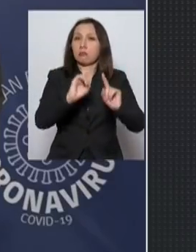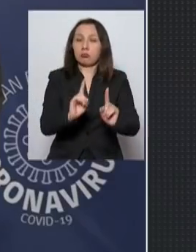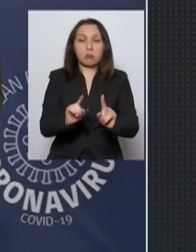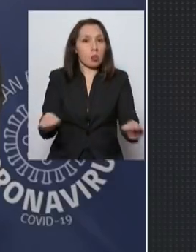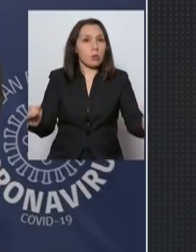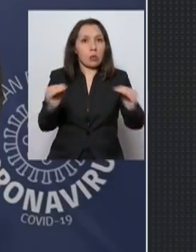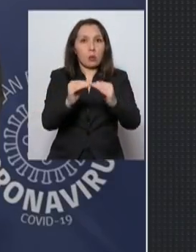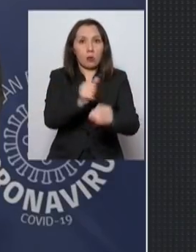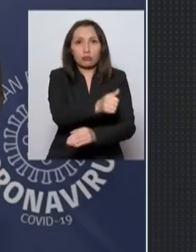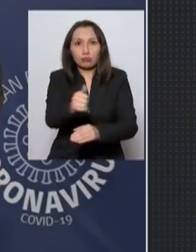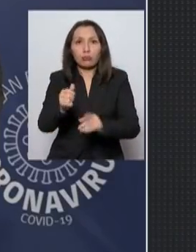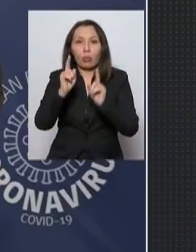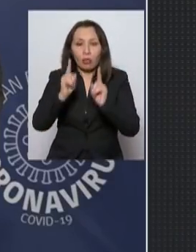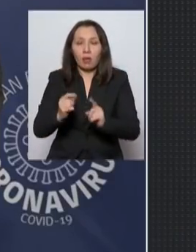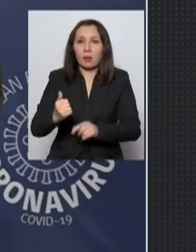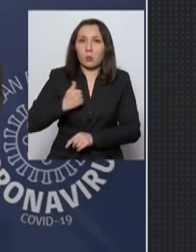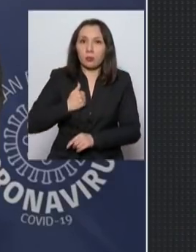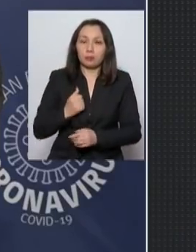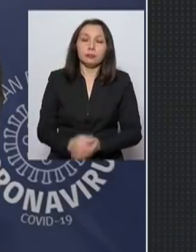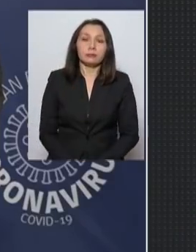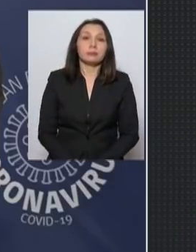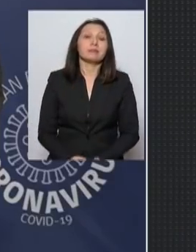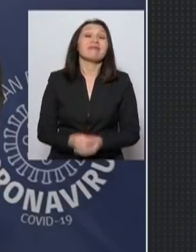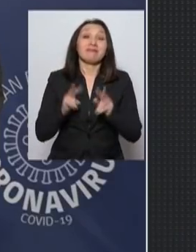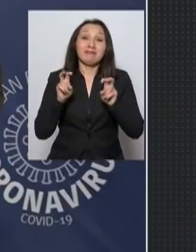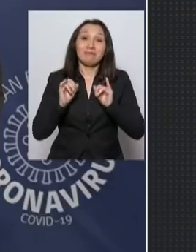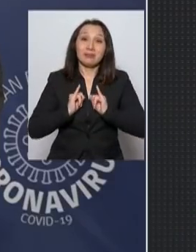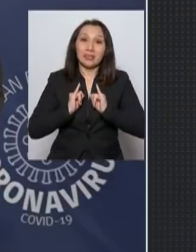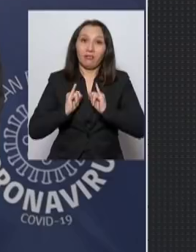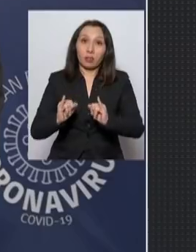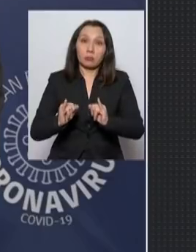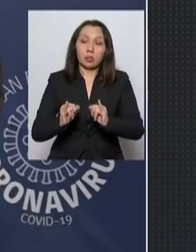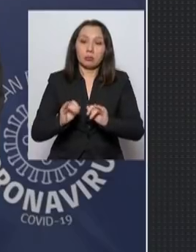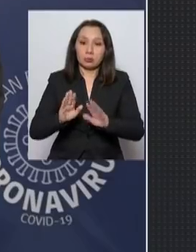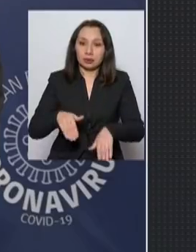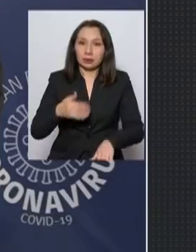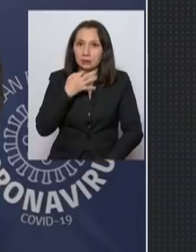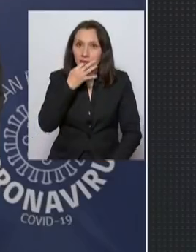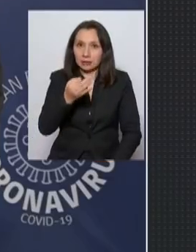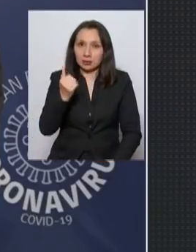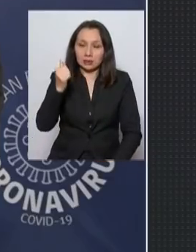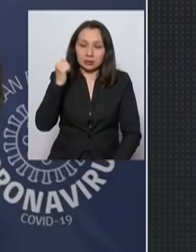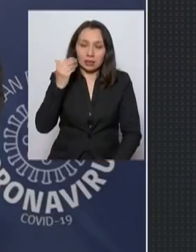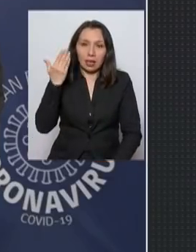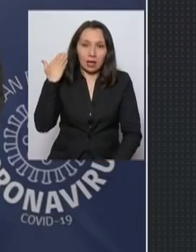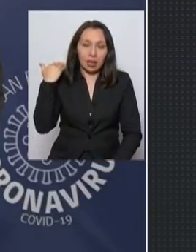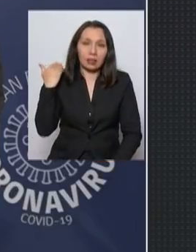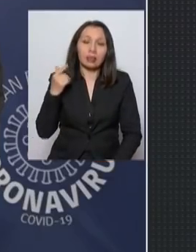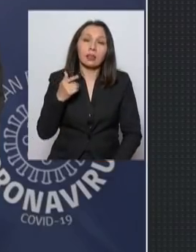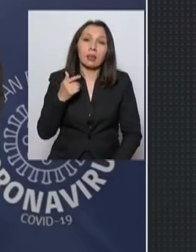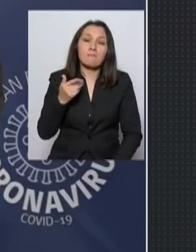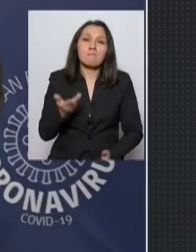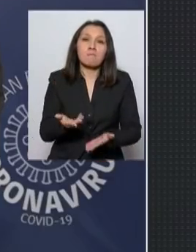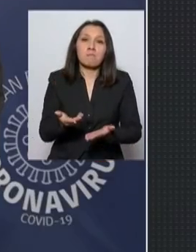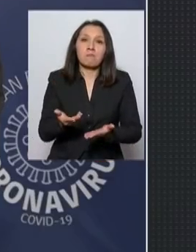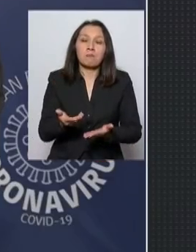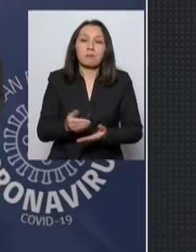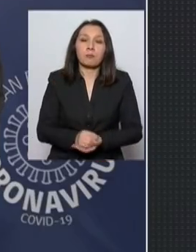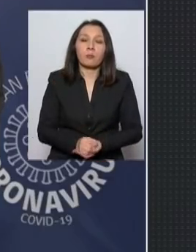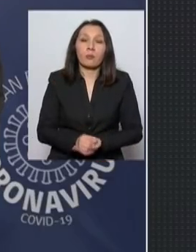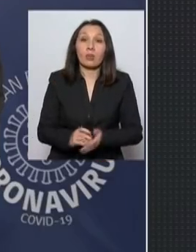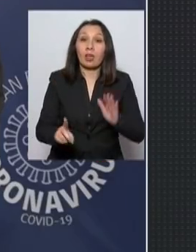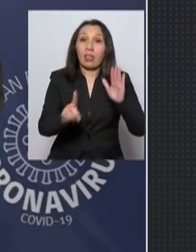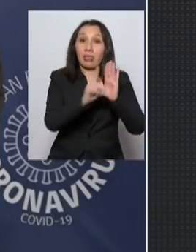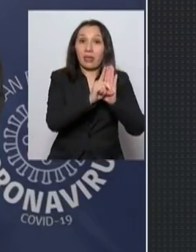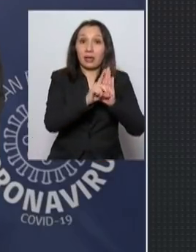fin. En relación a la información, como he señalado, a través del